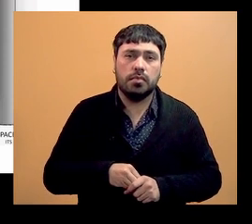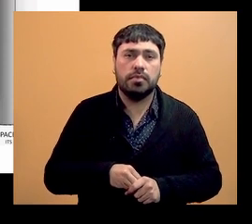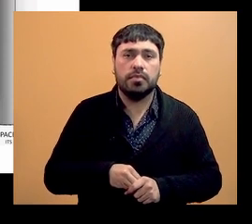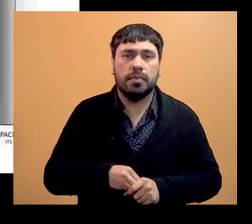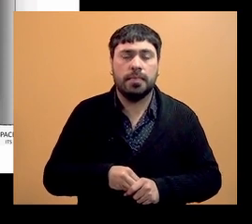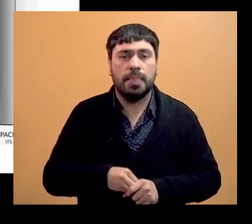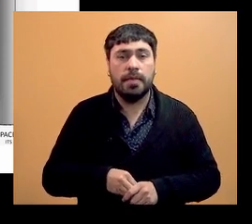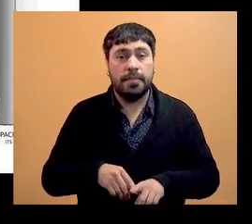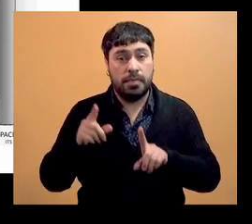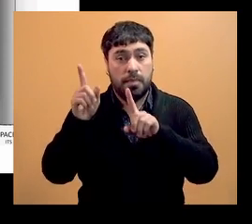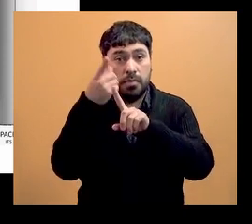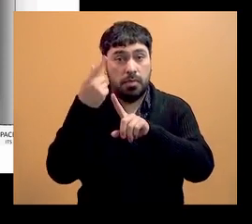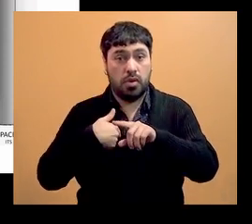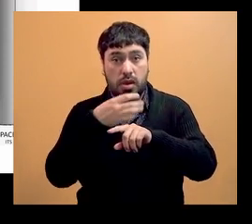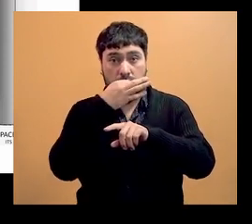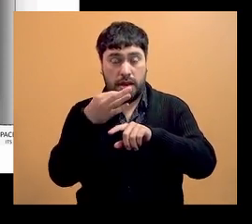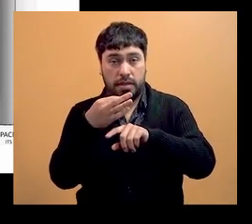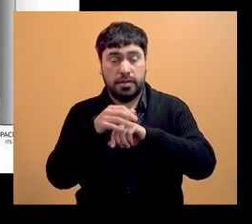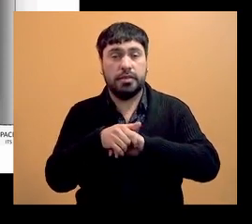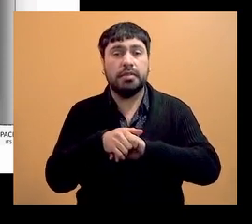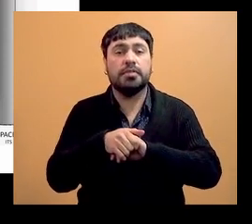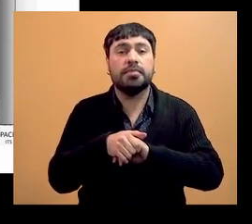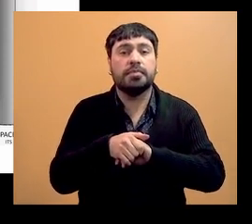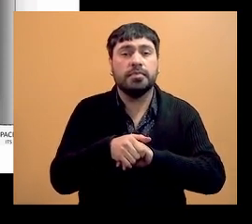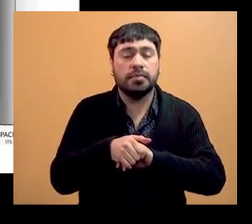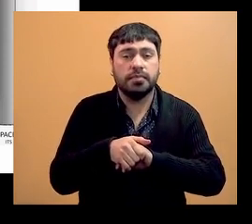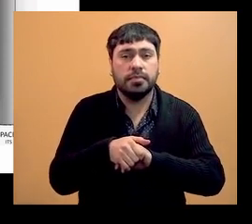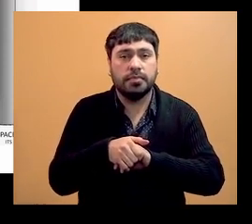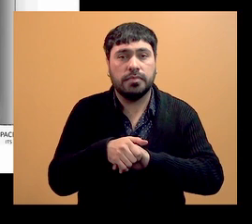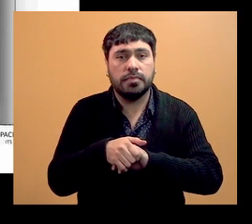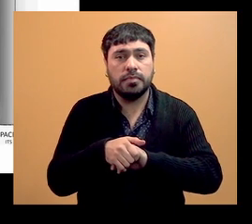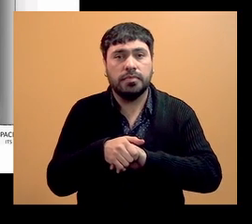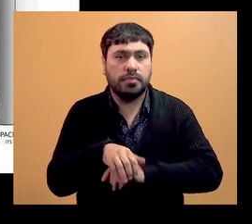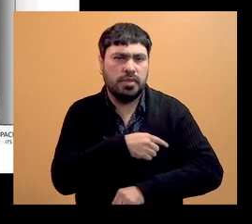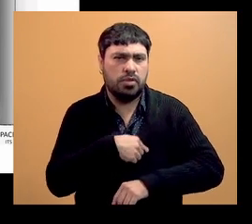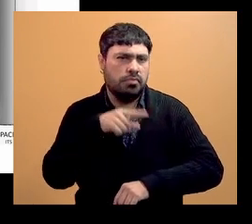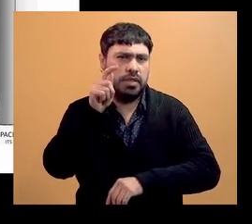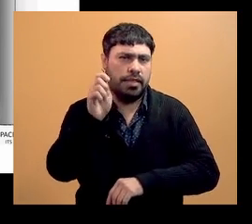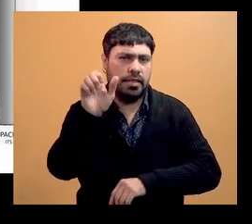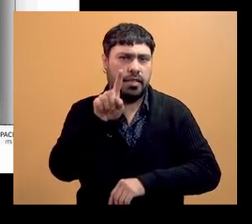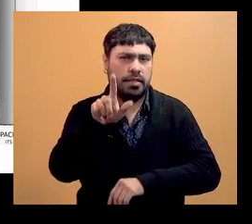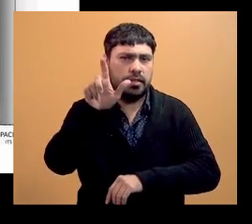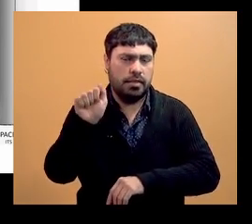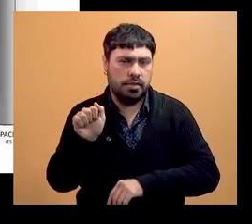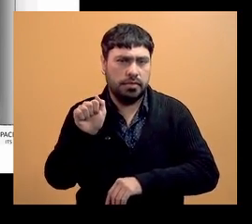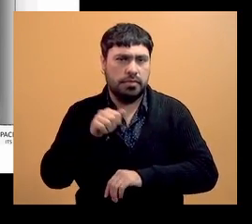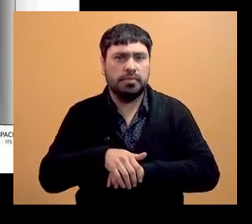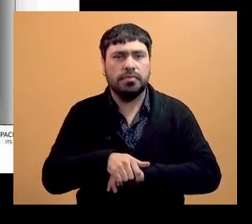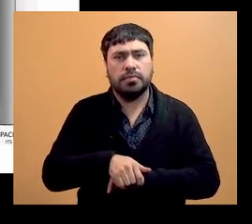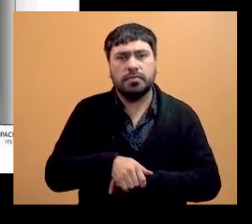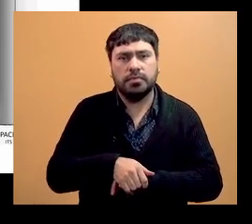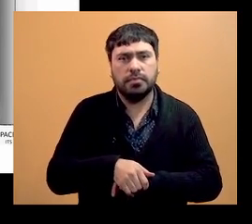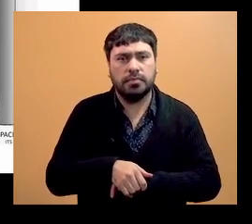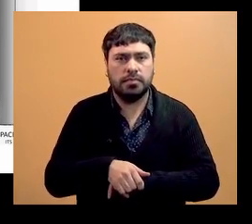bueno, el primero, el que mencionaba antes, SpaceX, por Elon Musk, que es también dueño de Tesla y Solar City, me parece